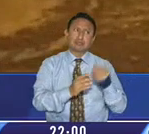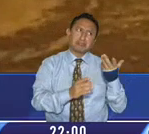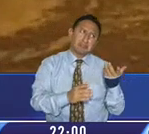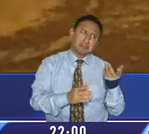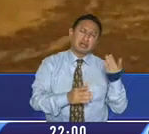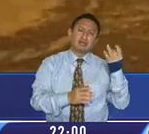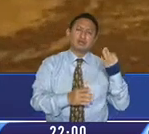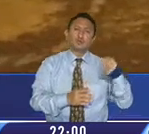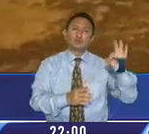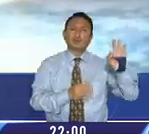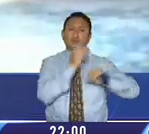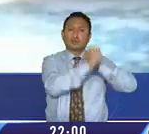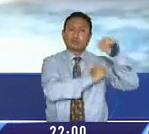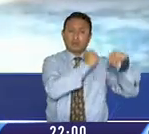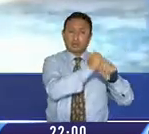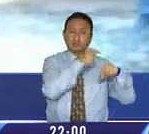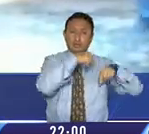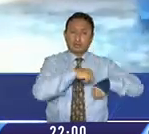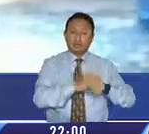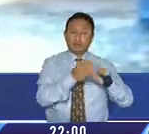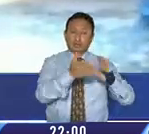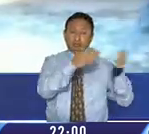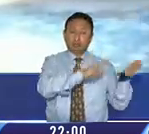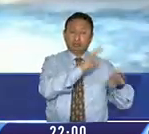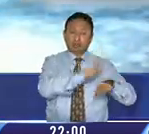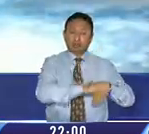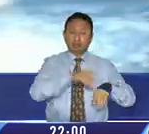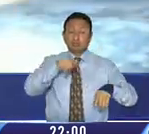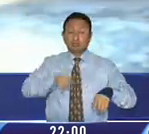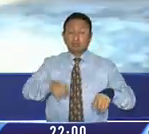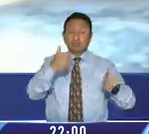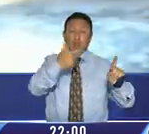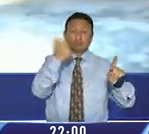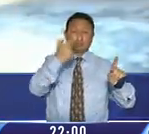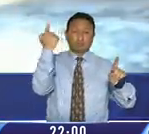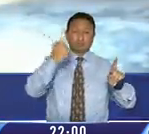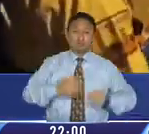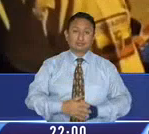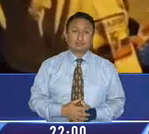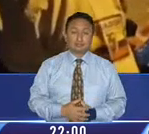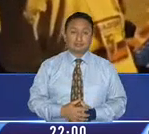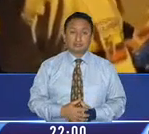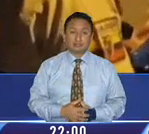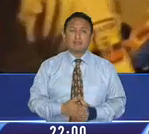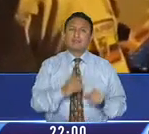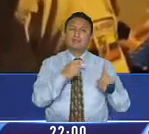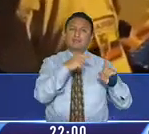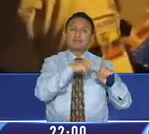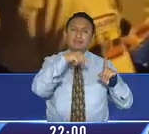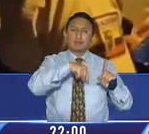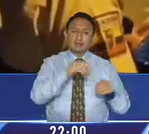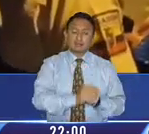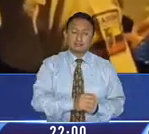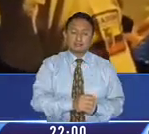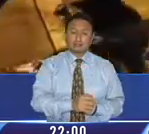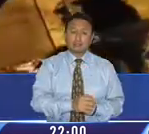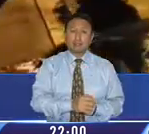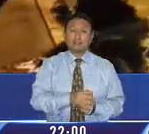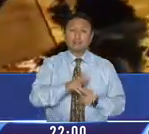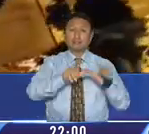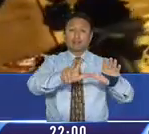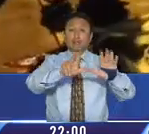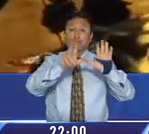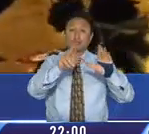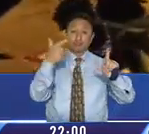menos 19 años de edad fue asesinado bajo la modalidad de sicariato. La víctima fue alcanzada por al menos 8